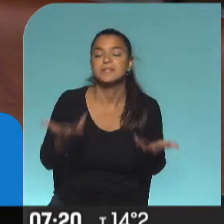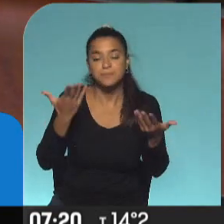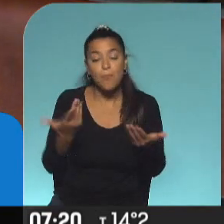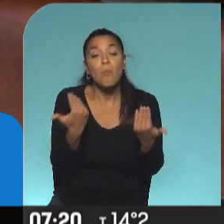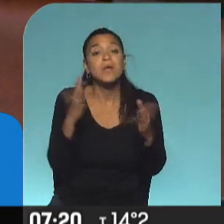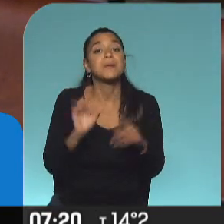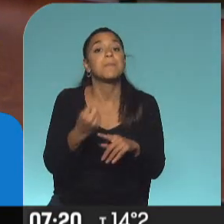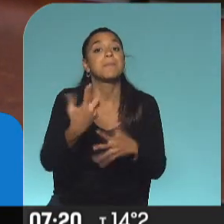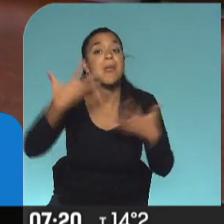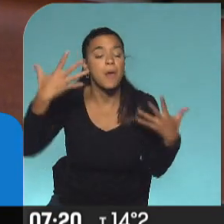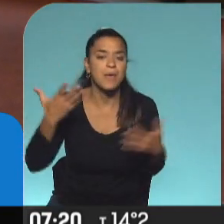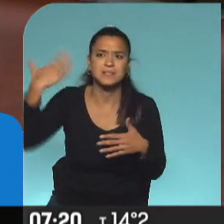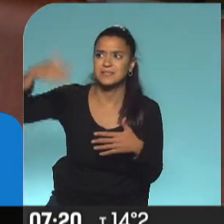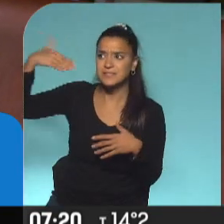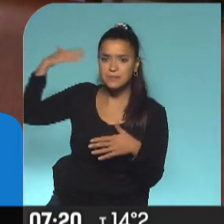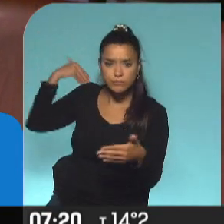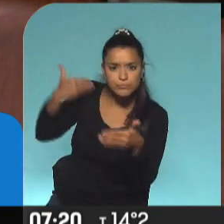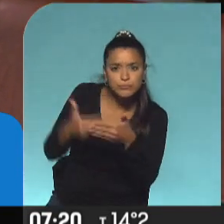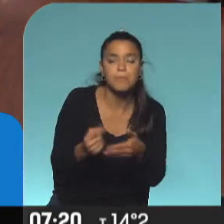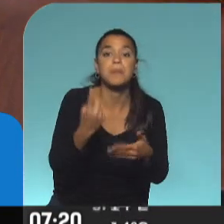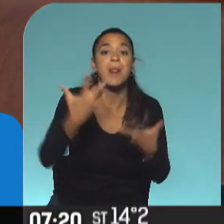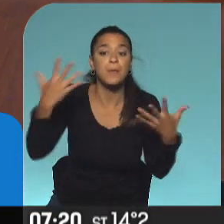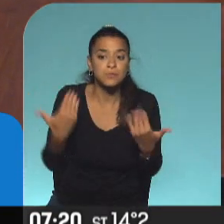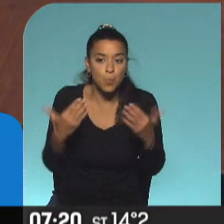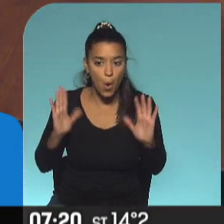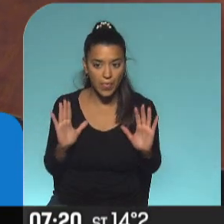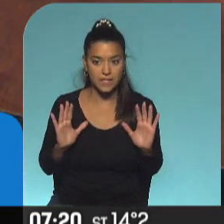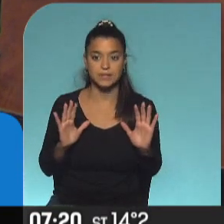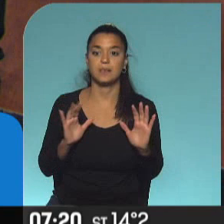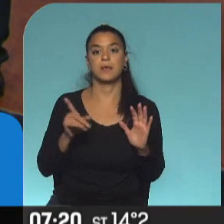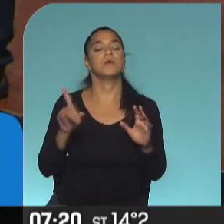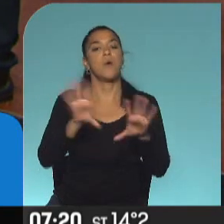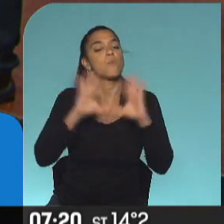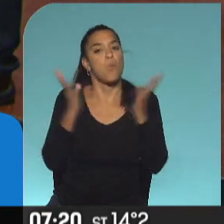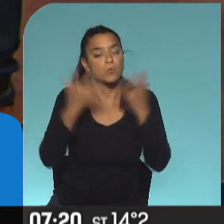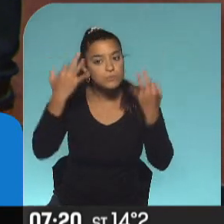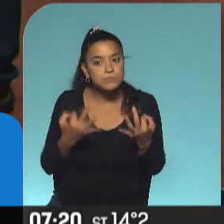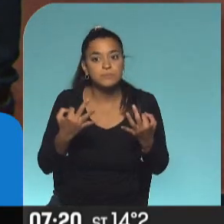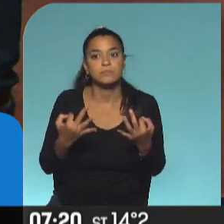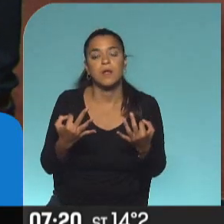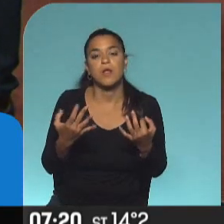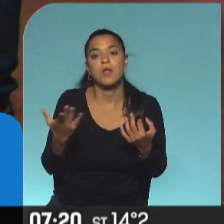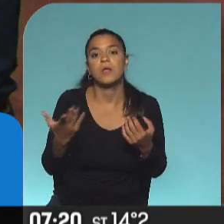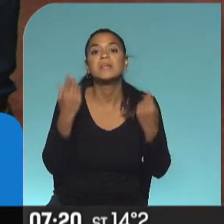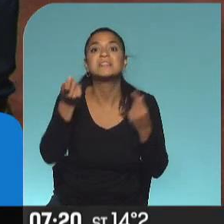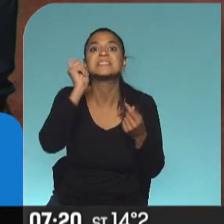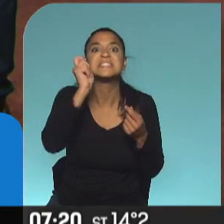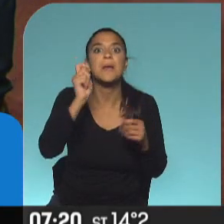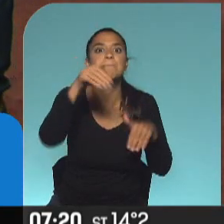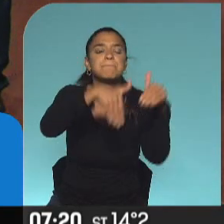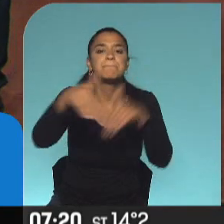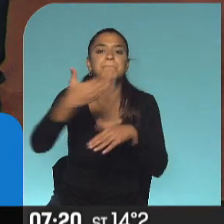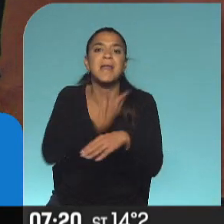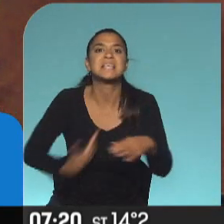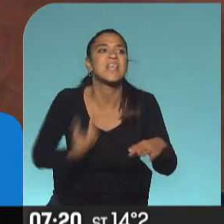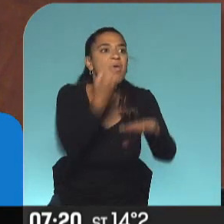que por primera vez en muchos años en la historia de Estados Unidos el mundo se vaya a dormir sin saber quién va a ser el nuevo presidente. Por